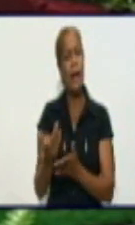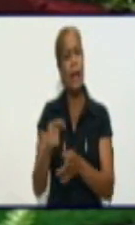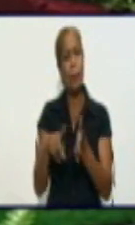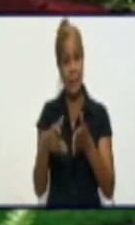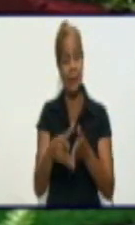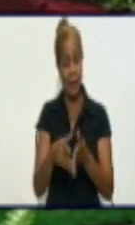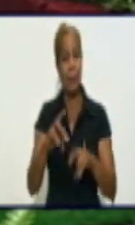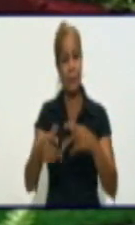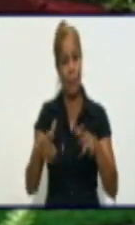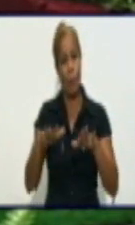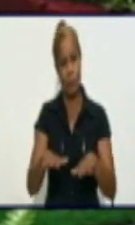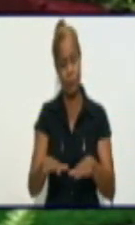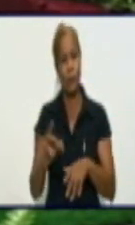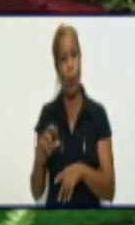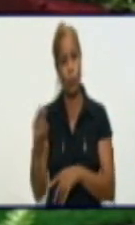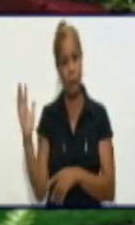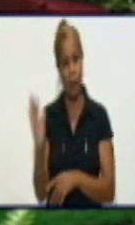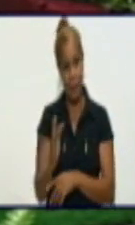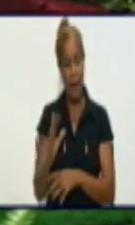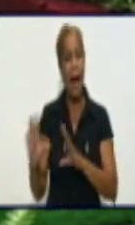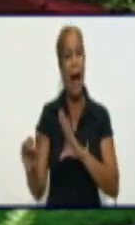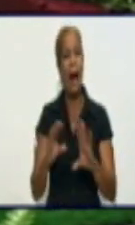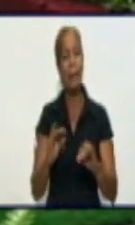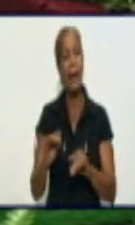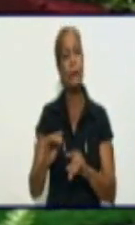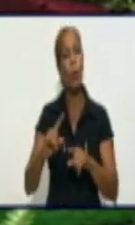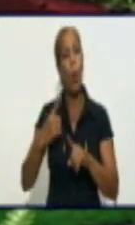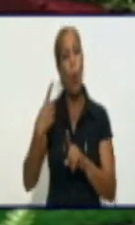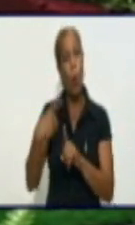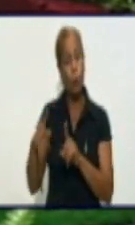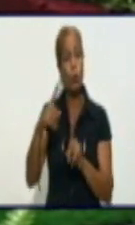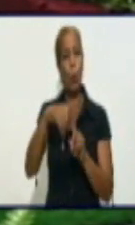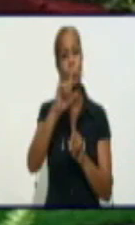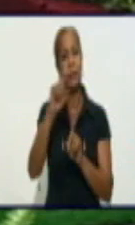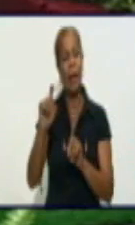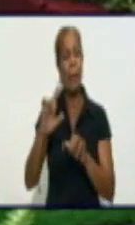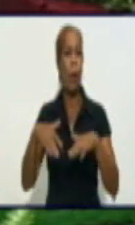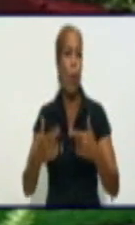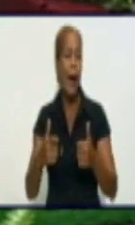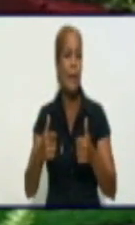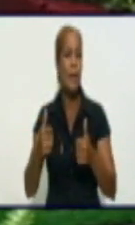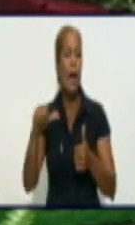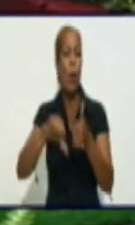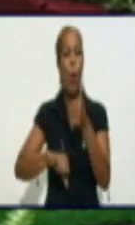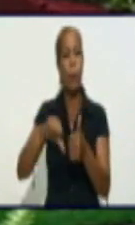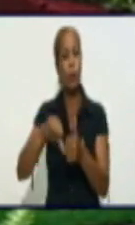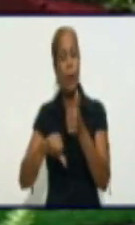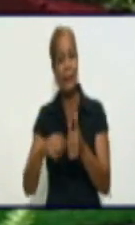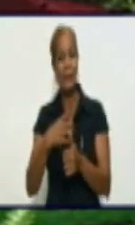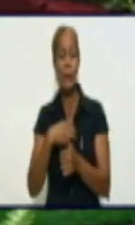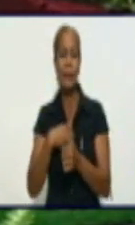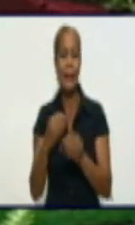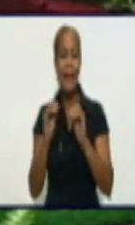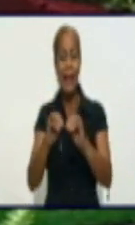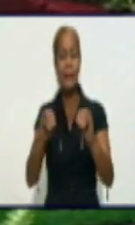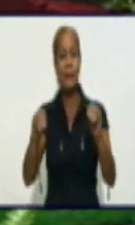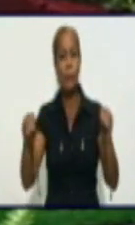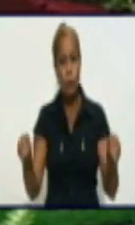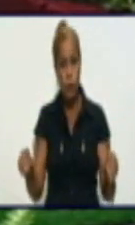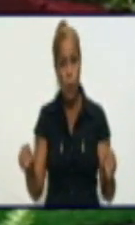pausa, retorno, estaremos conversando sobre cuál es el comportamiento que tiene la distribución de agua en